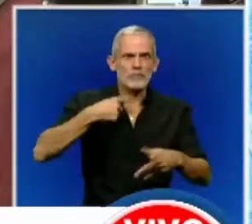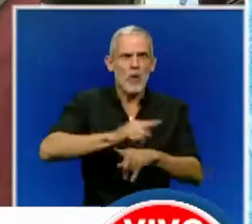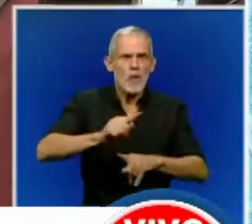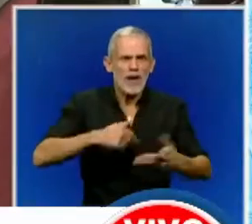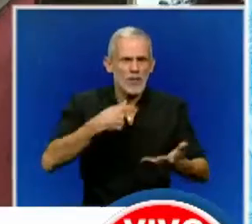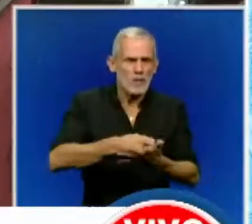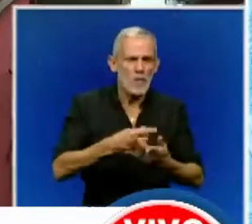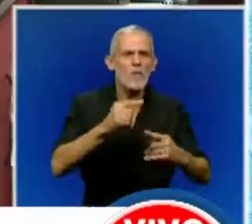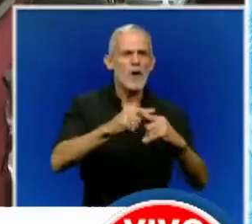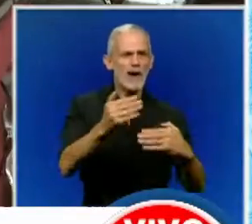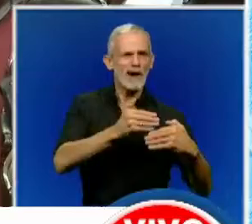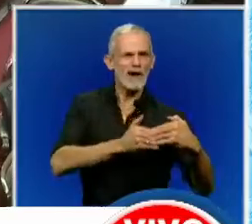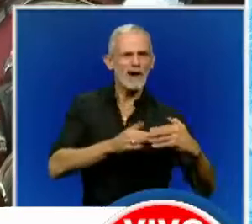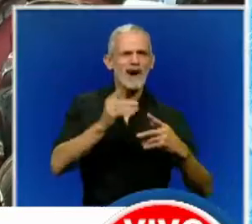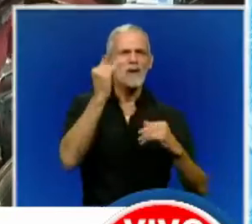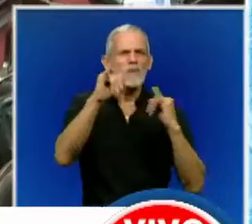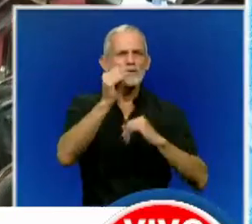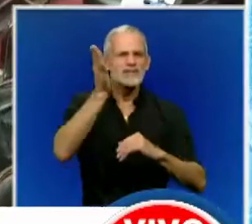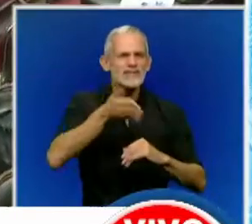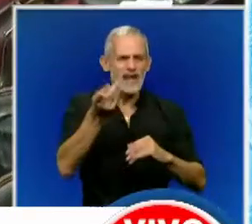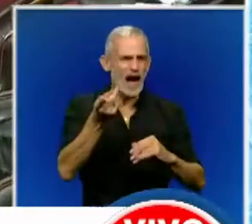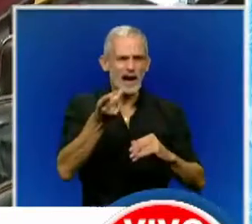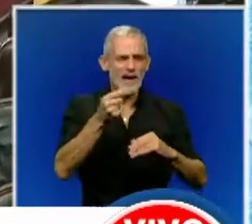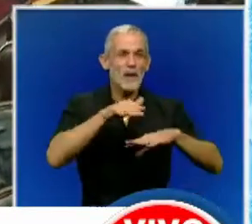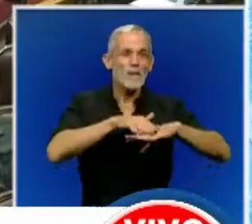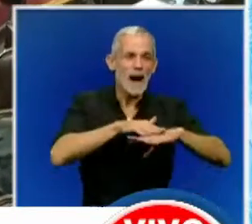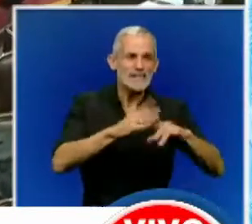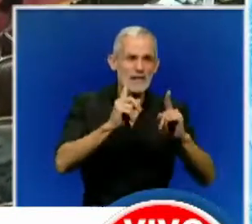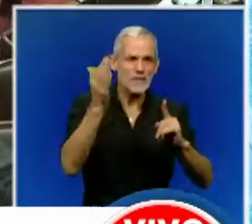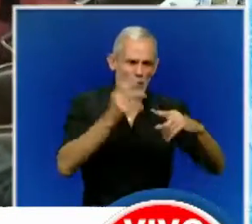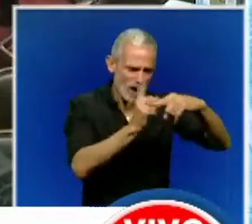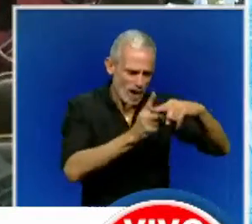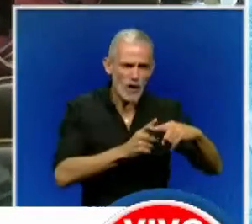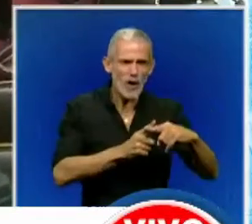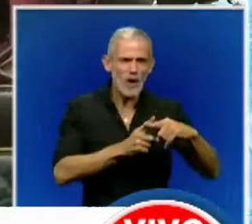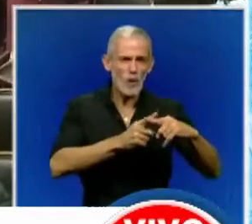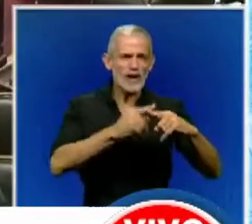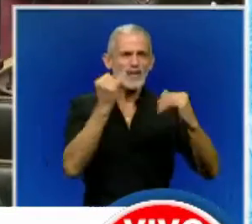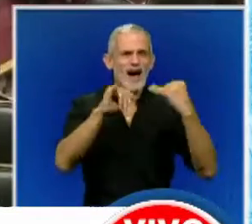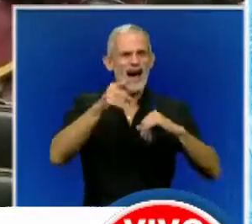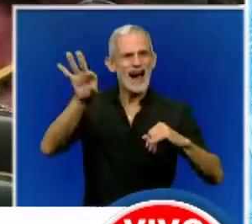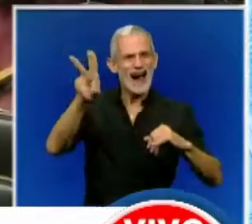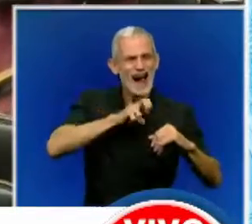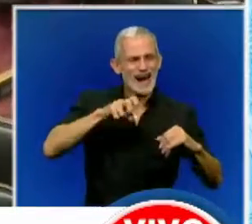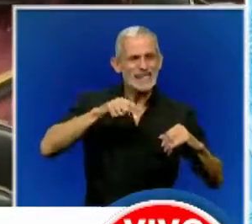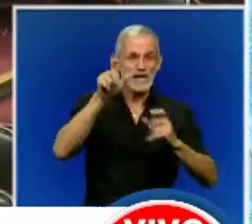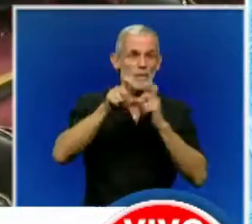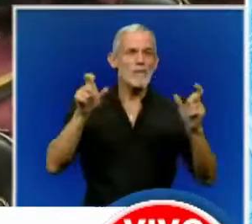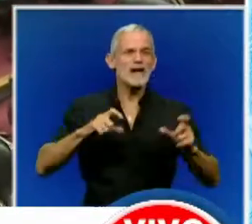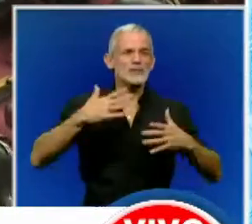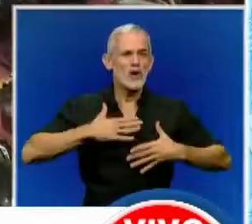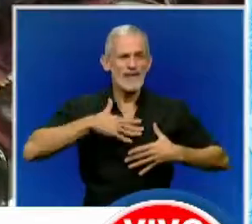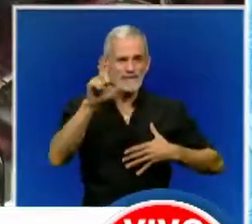el retraso en la alícuota, en la base de la alícuota de la ganancia a las personas